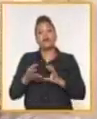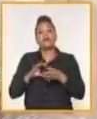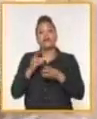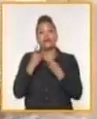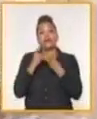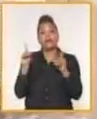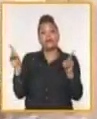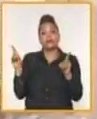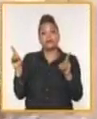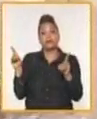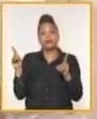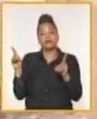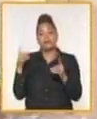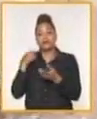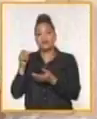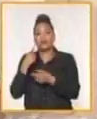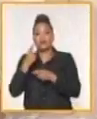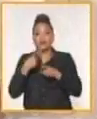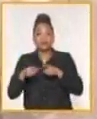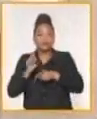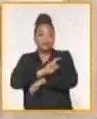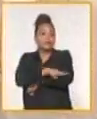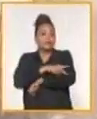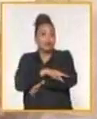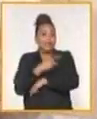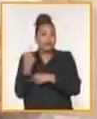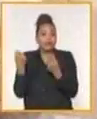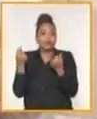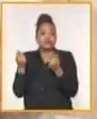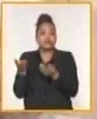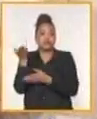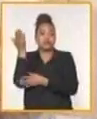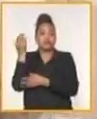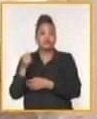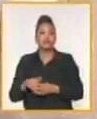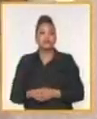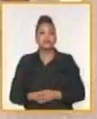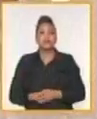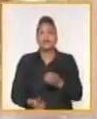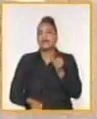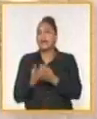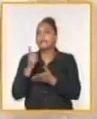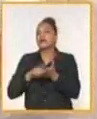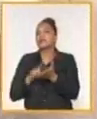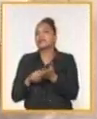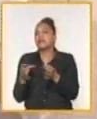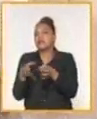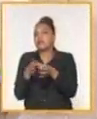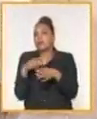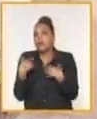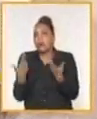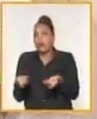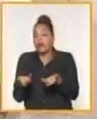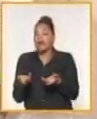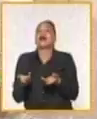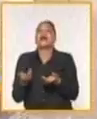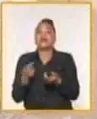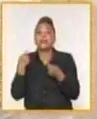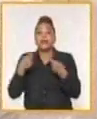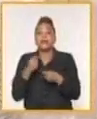son milenarias. ¿Qué partidos van a hacer allí? No, porque tienen que